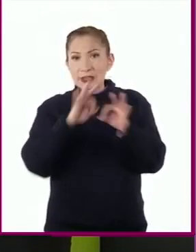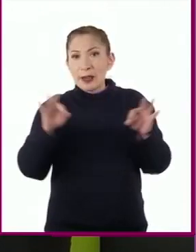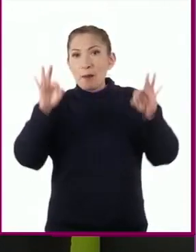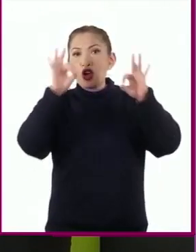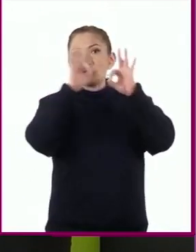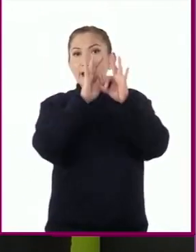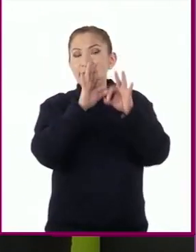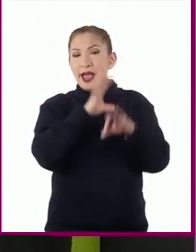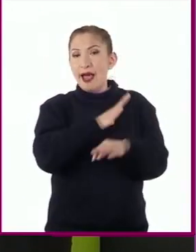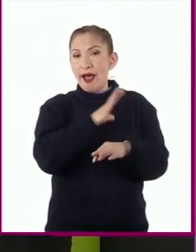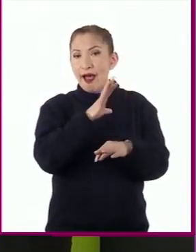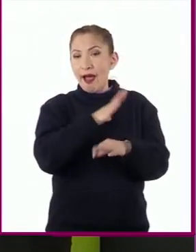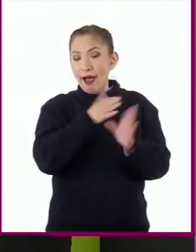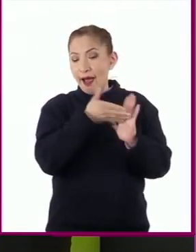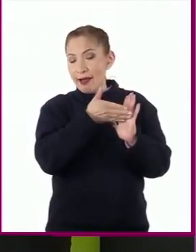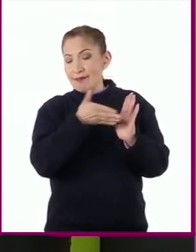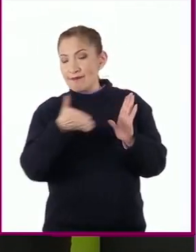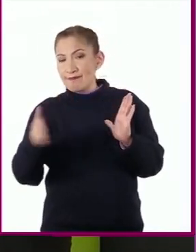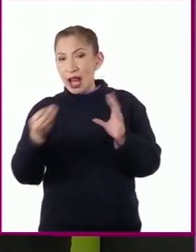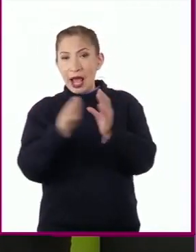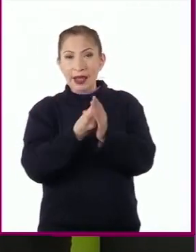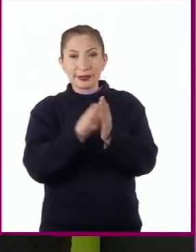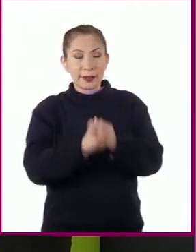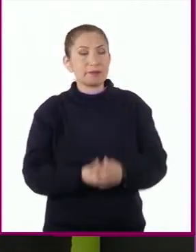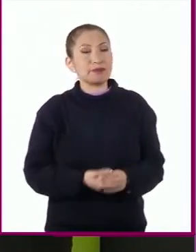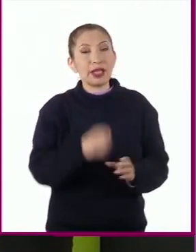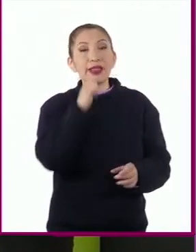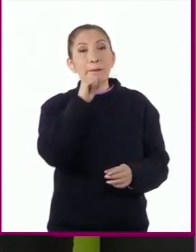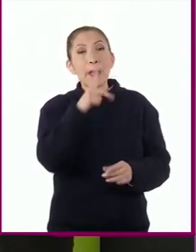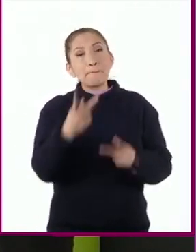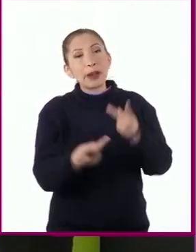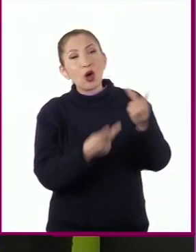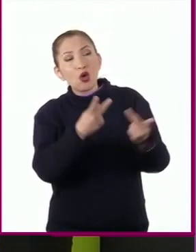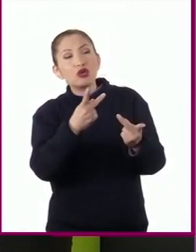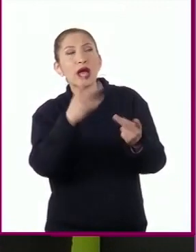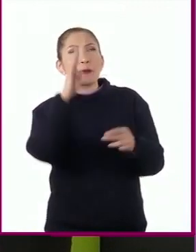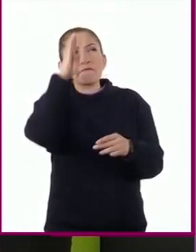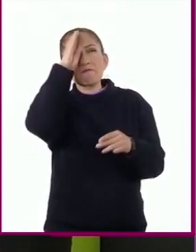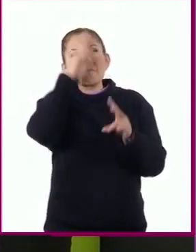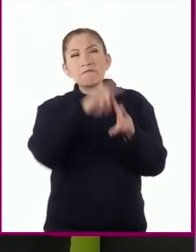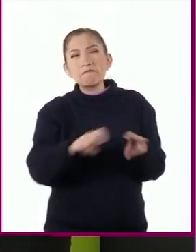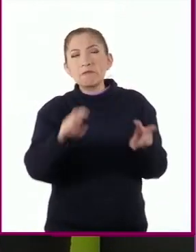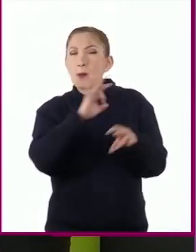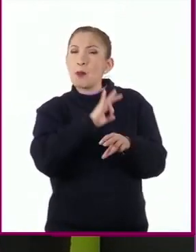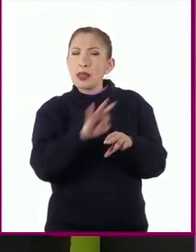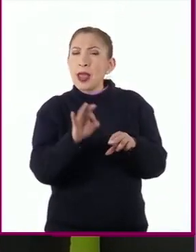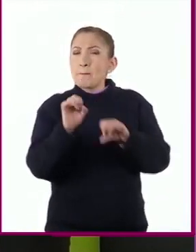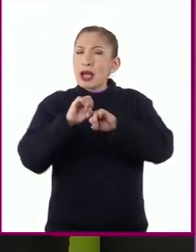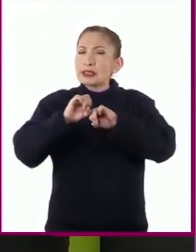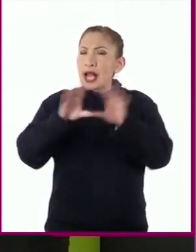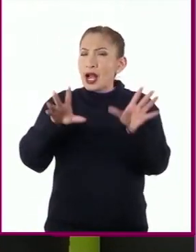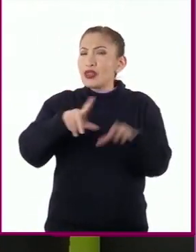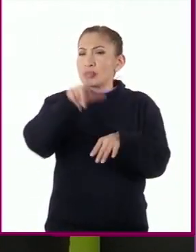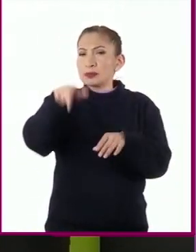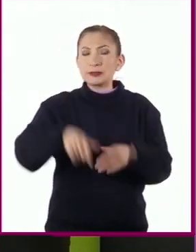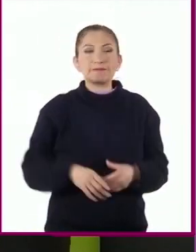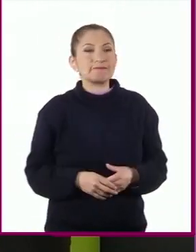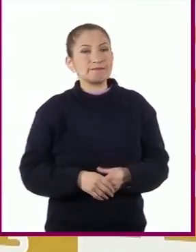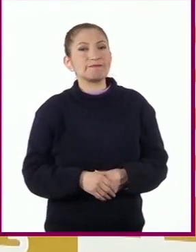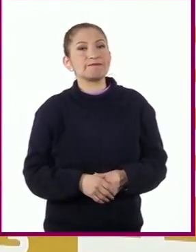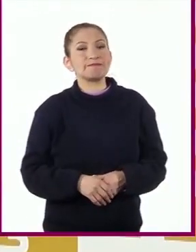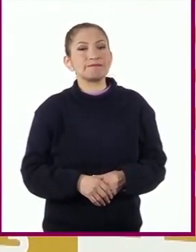que se les presenten durante la sesión, así como preguntas y reflexiones que podrán aclarar más